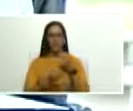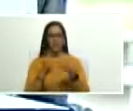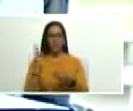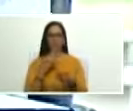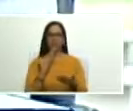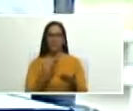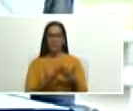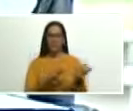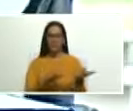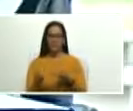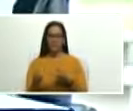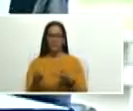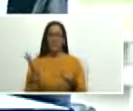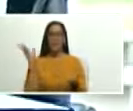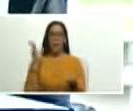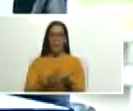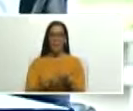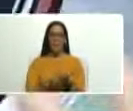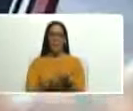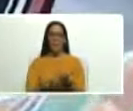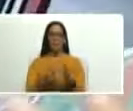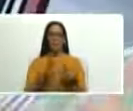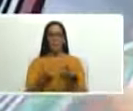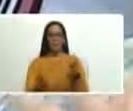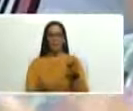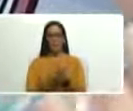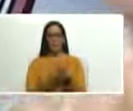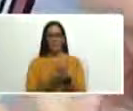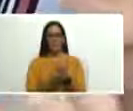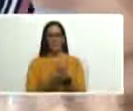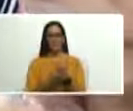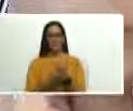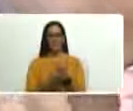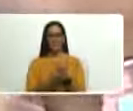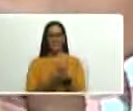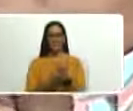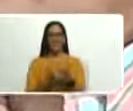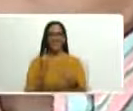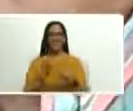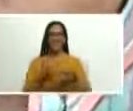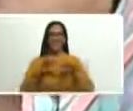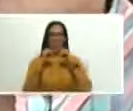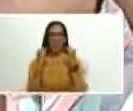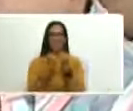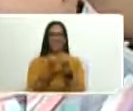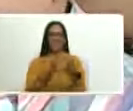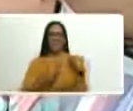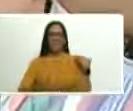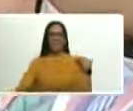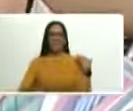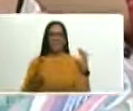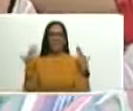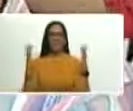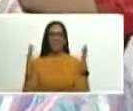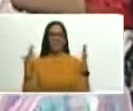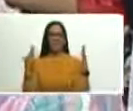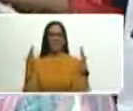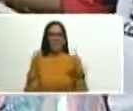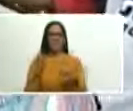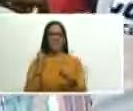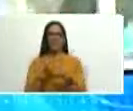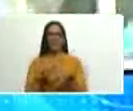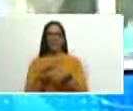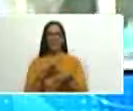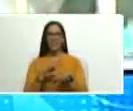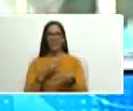invitación. Aprobado. Todo el apoyo. Desde la oficina del presidente, desde el Ministerio de la